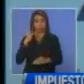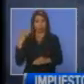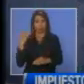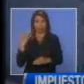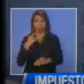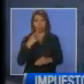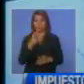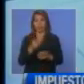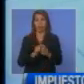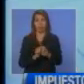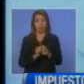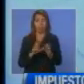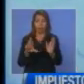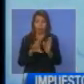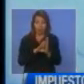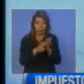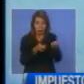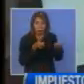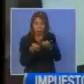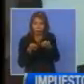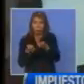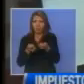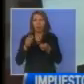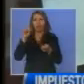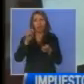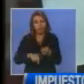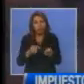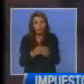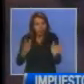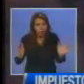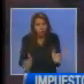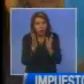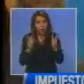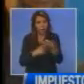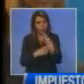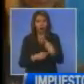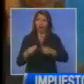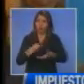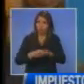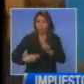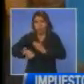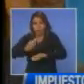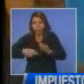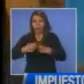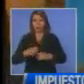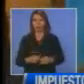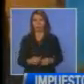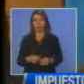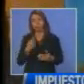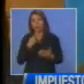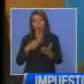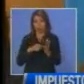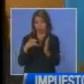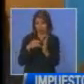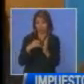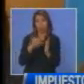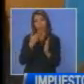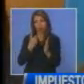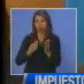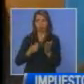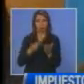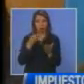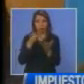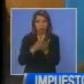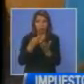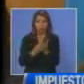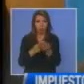las regulaciones deberían promover el comercio electrónico y no lo contrario. Por ejemplo, una devolución del IVA a aquellas personas que